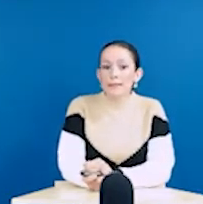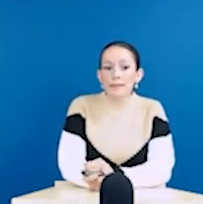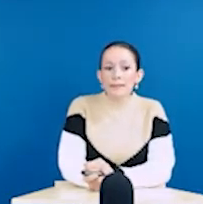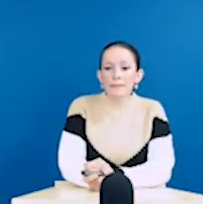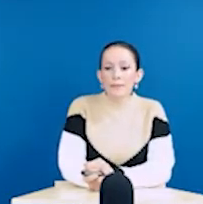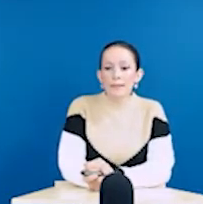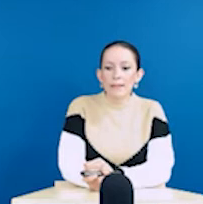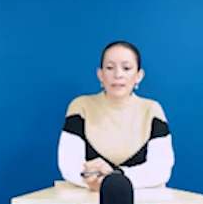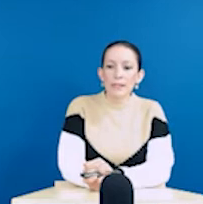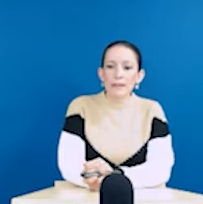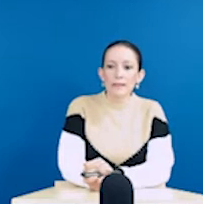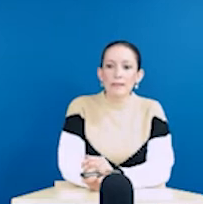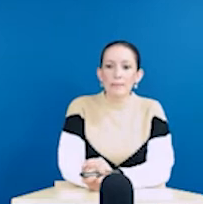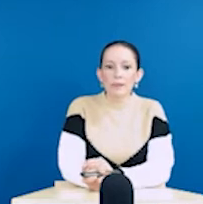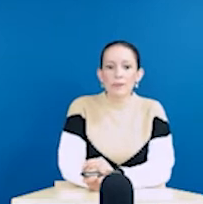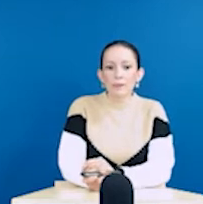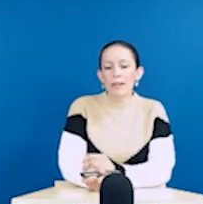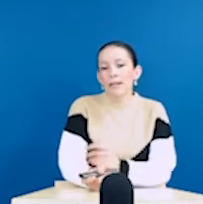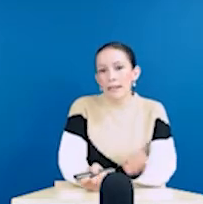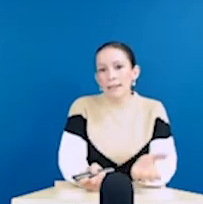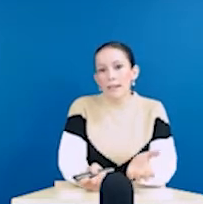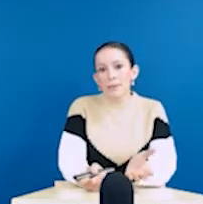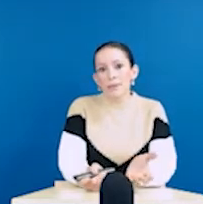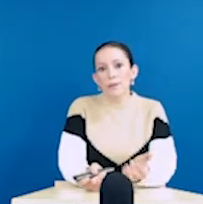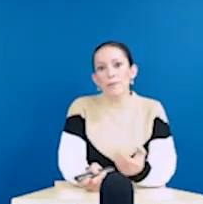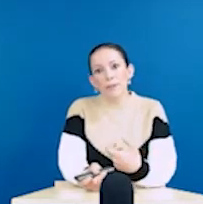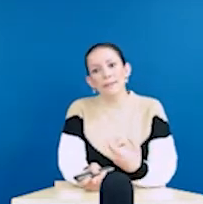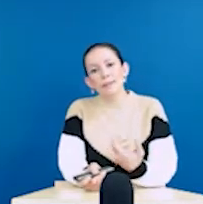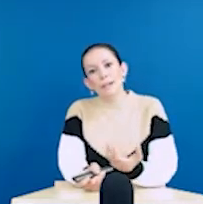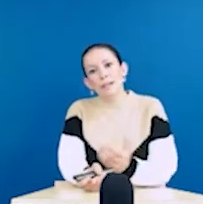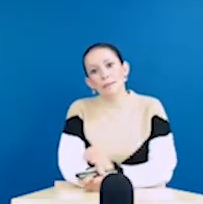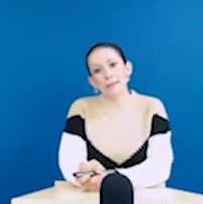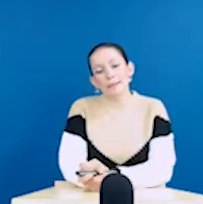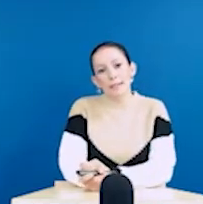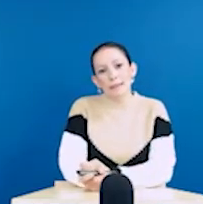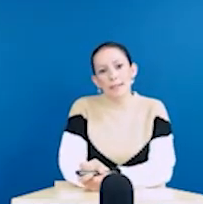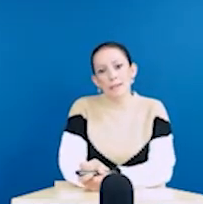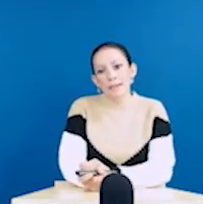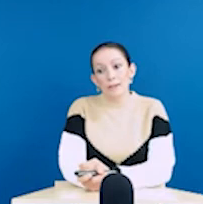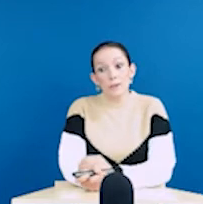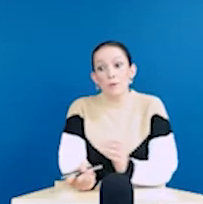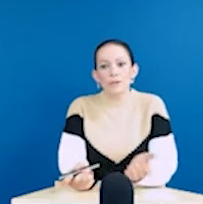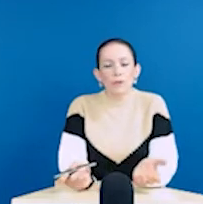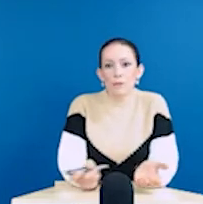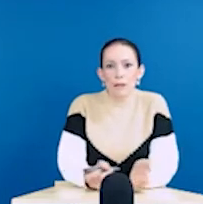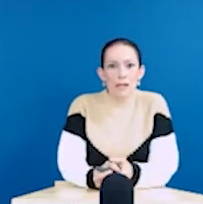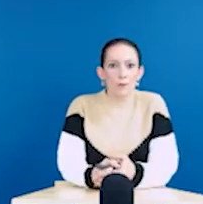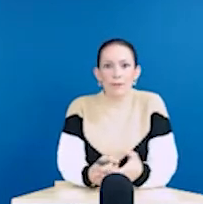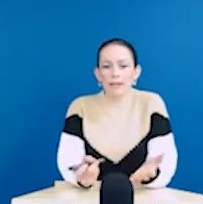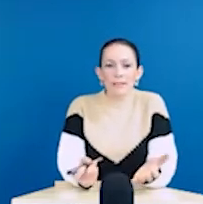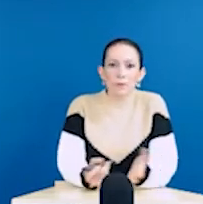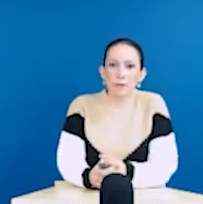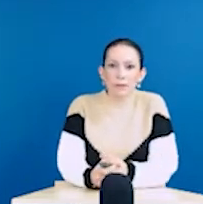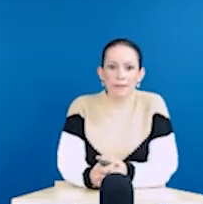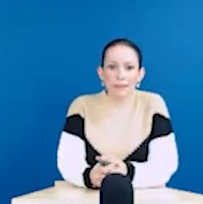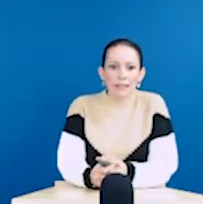tenemos pacientes que tienen diferentes tratamientos, que esa deposición puede ser varias veces en el día. No estoy hablando